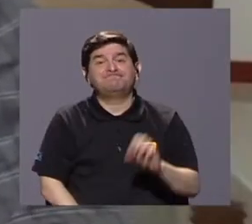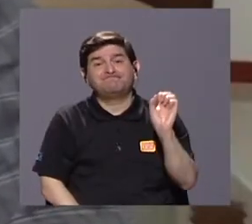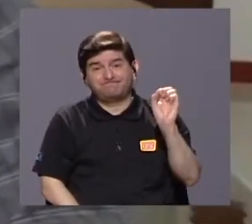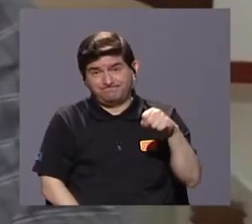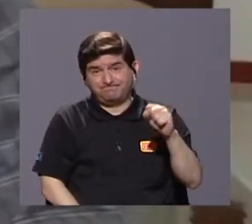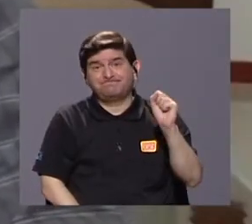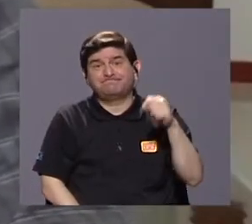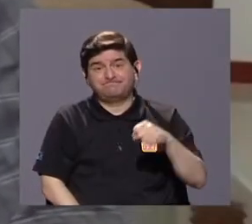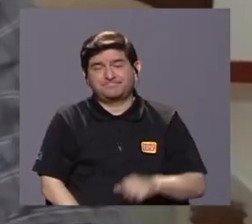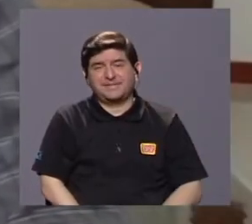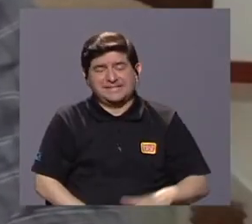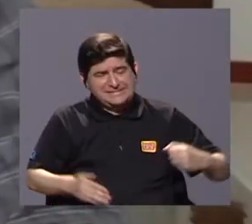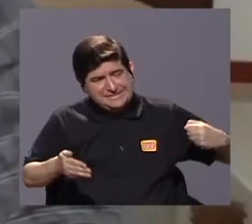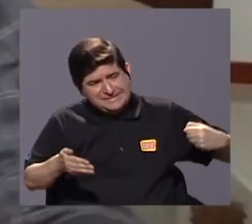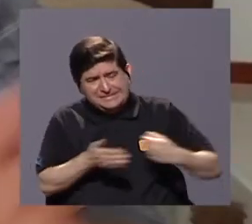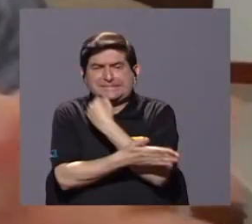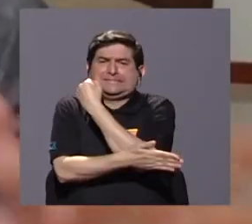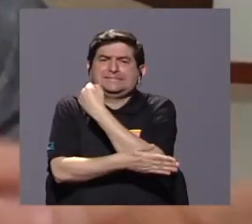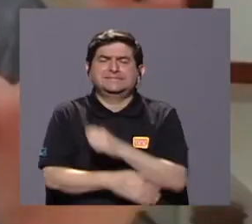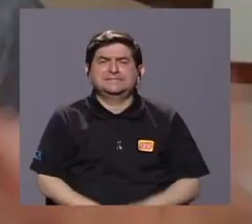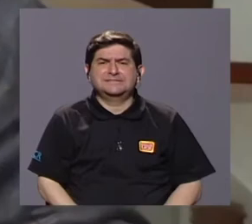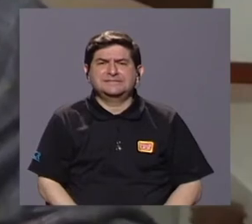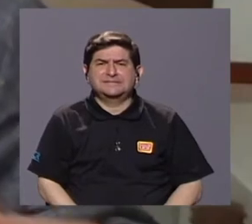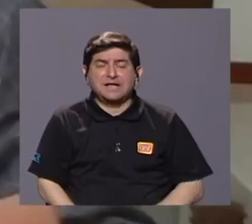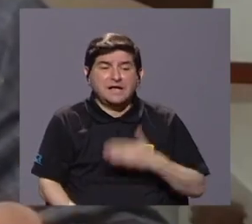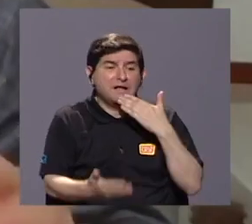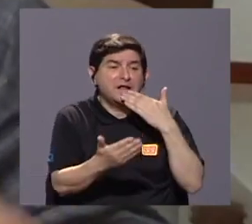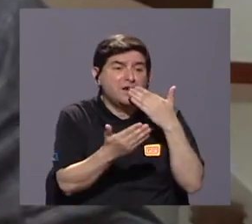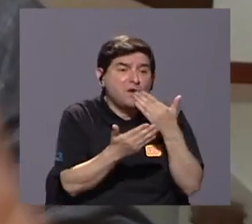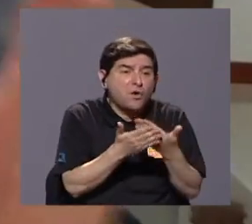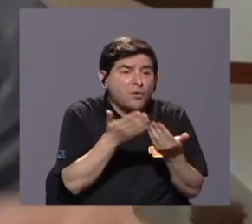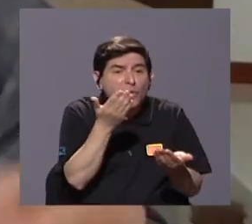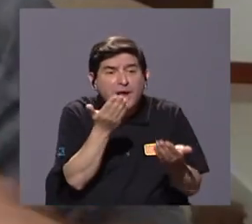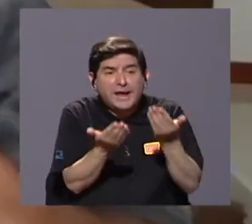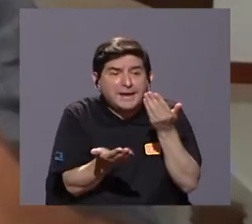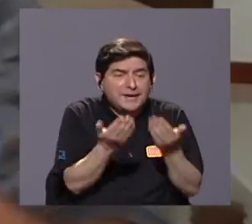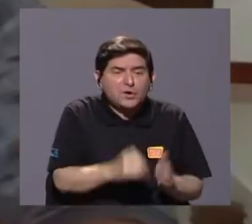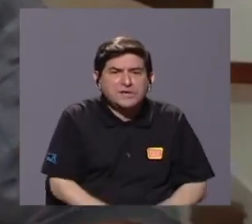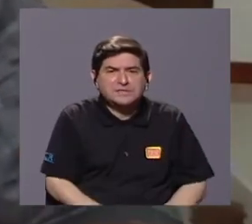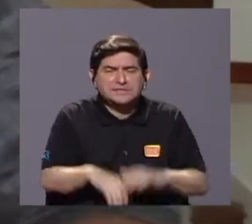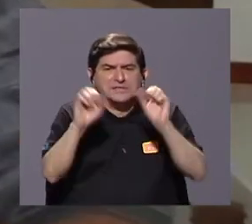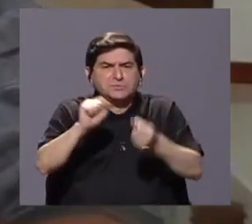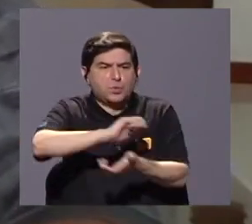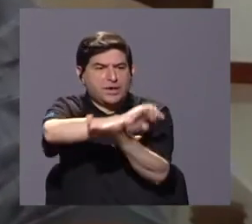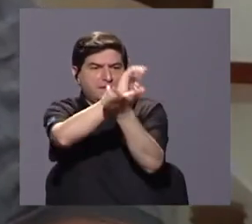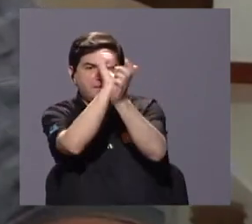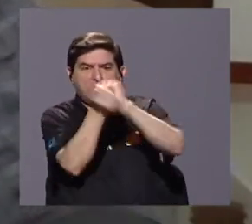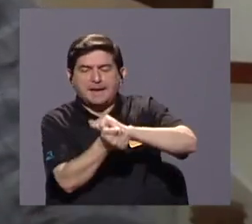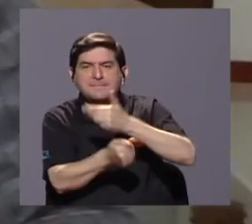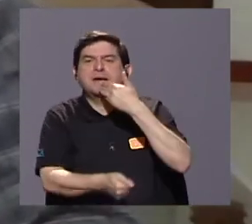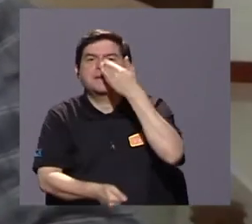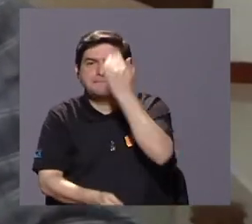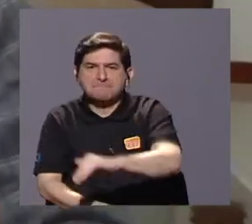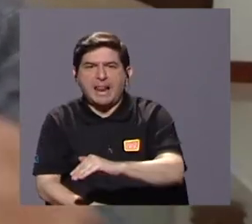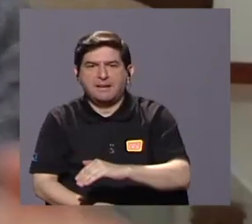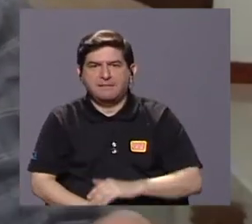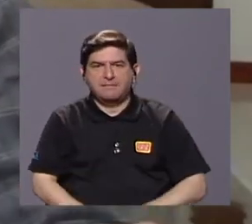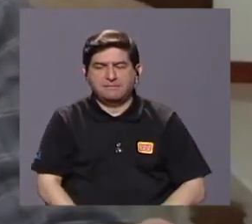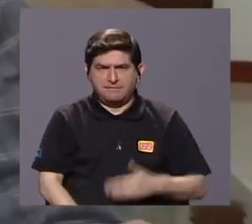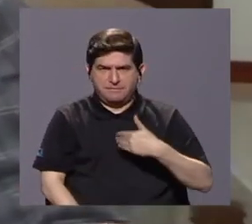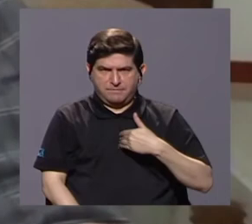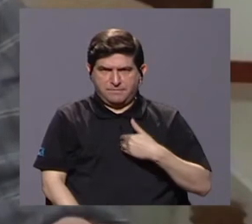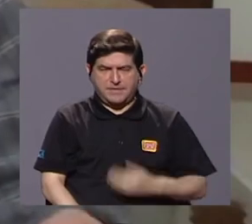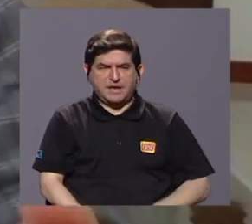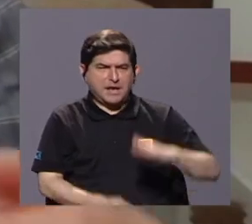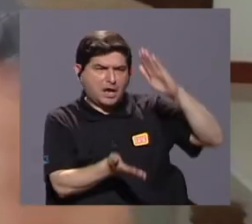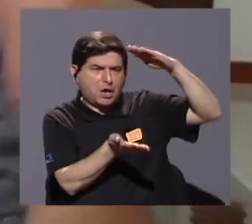que desafortunadamente aquí es donde lo bueno se toma, donde lo bueno se puede tornar malo. Tuvimos una